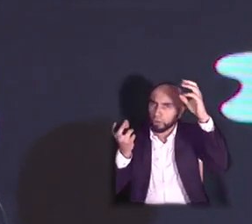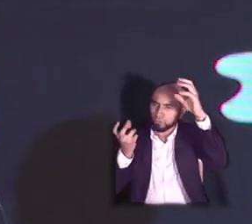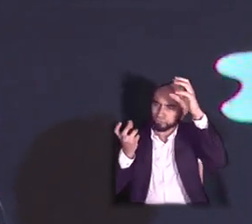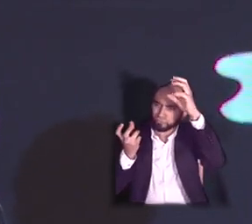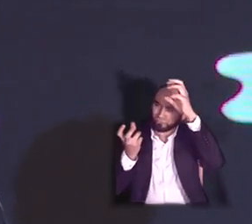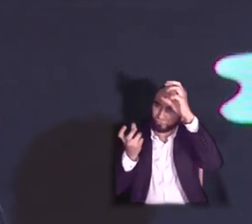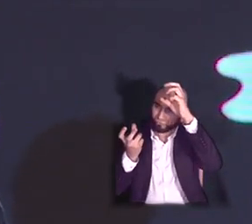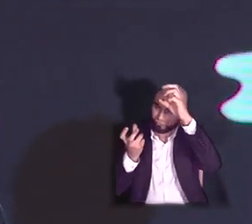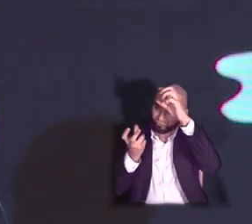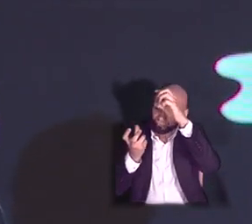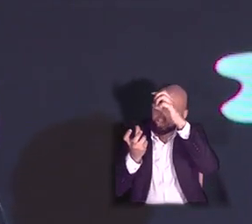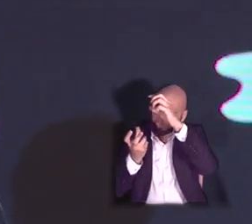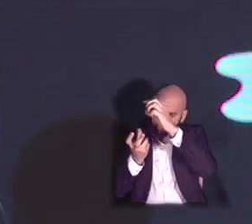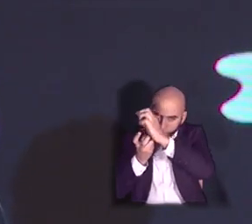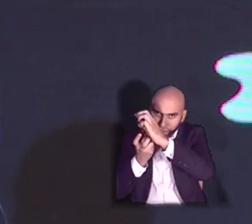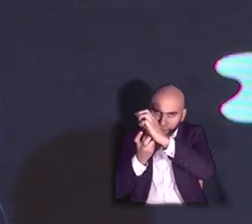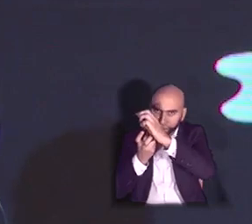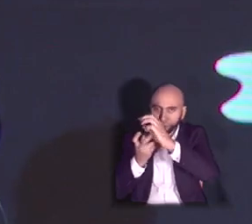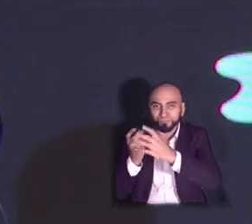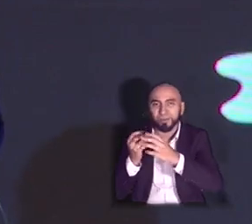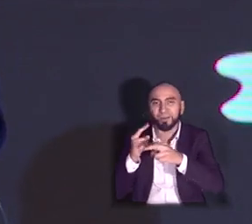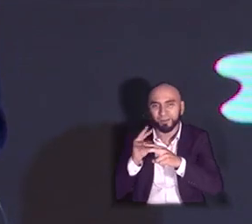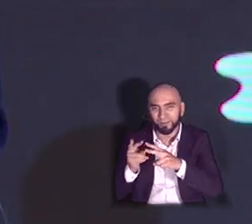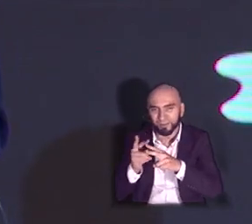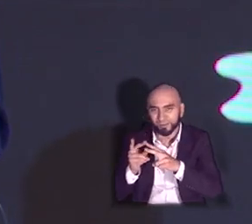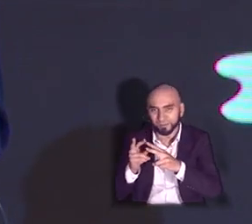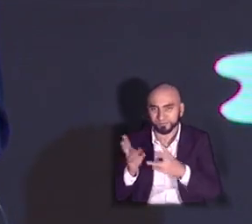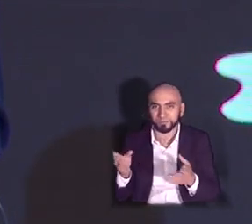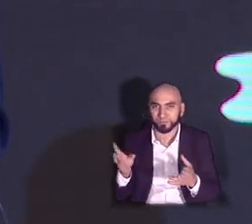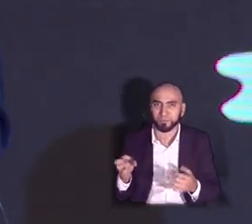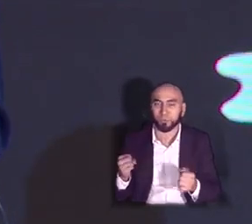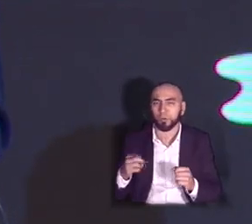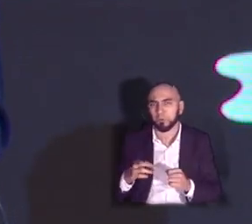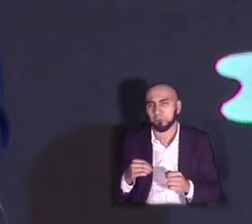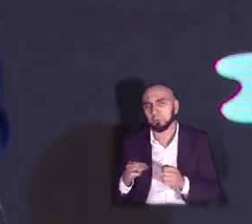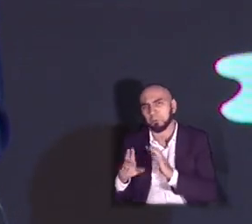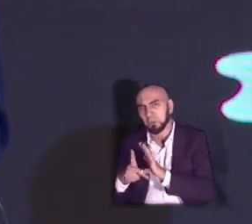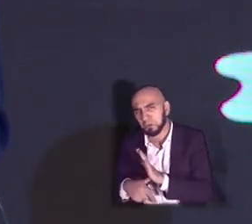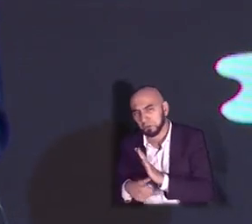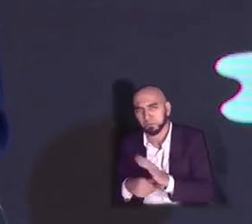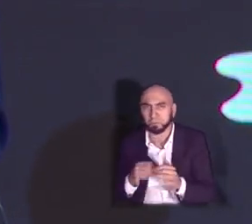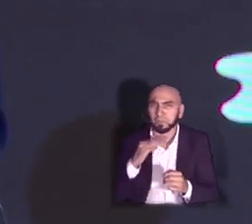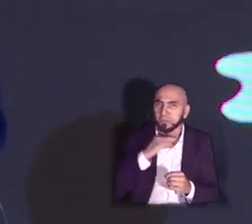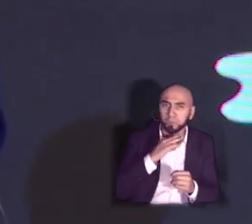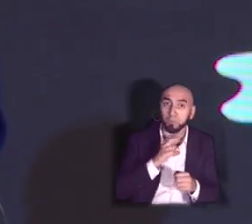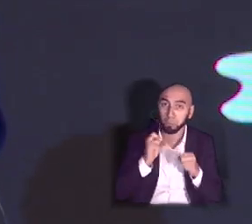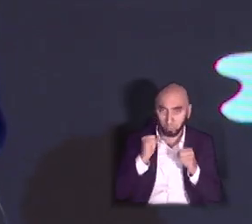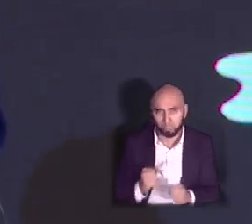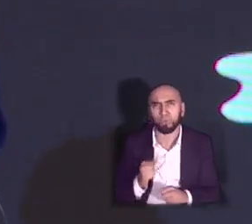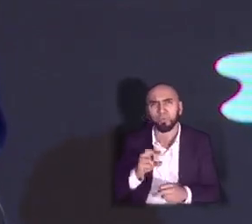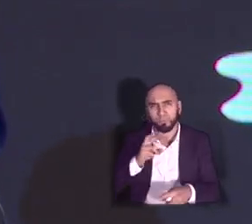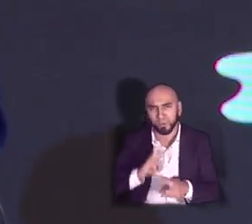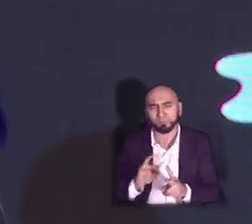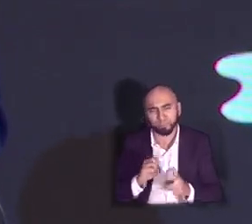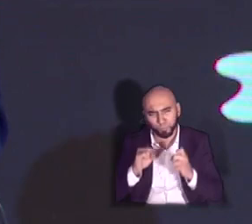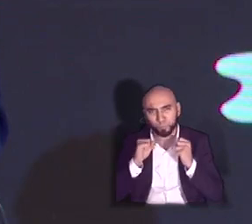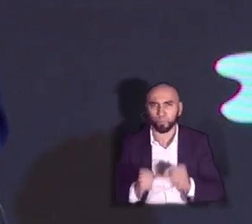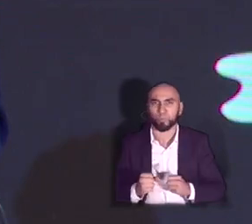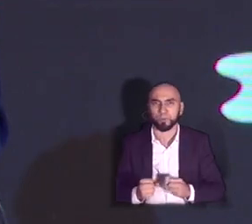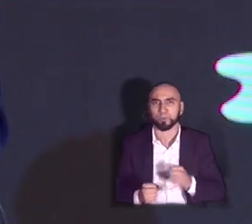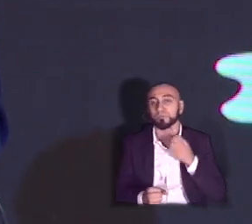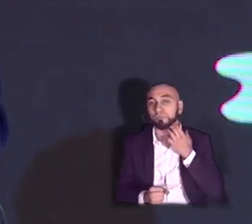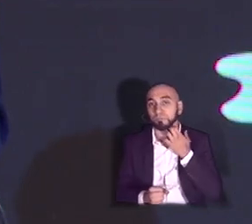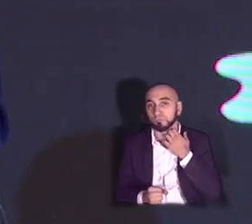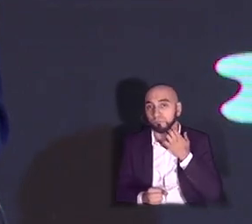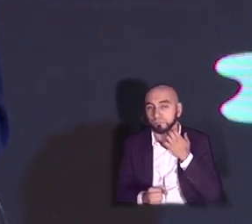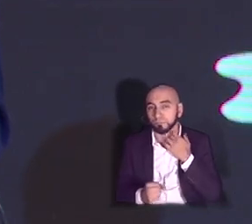pero hacer más lento o rápido la trayectoria de un cometa. Y no estamos muy lejos de hacer eso, y lo podríamos hacer en la